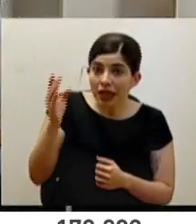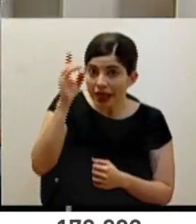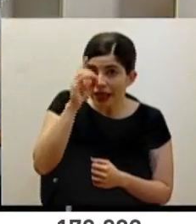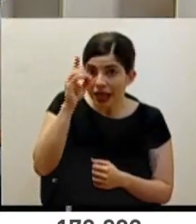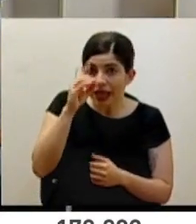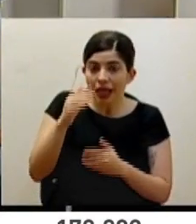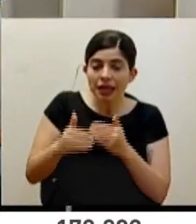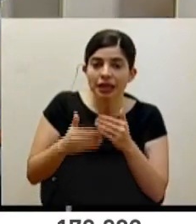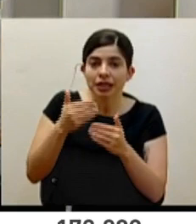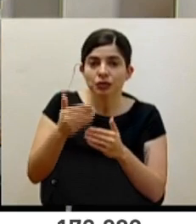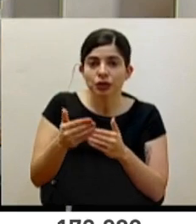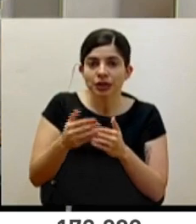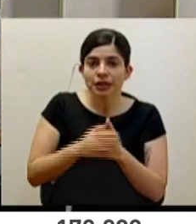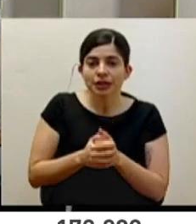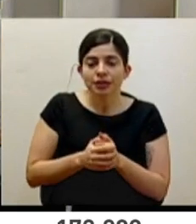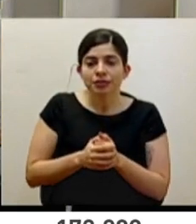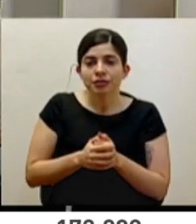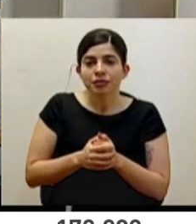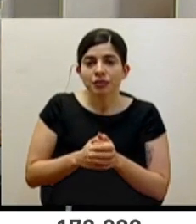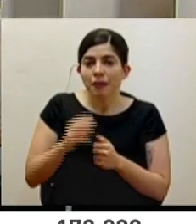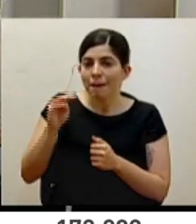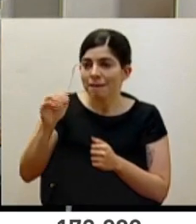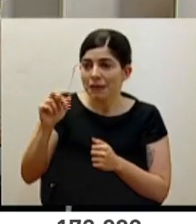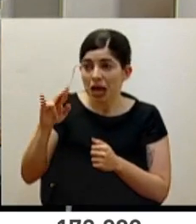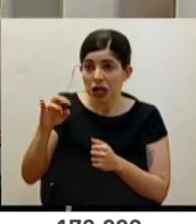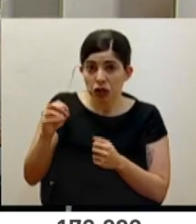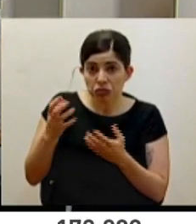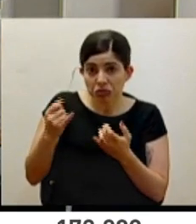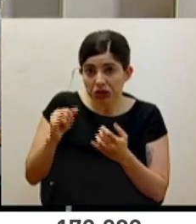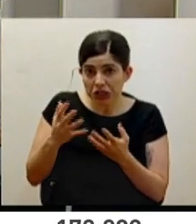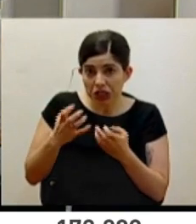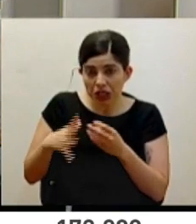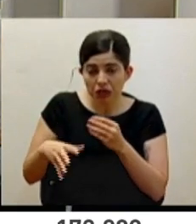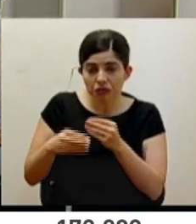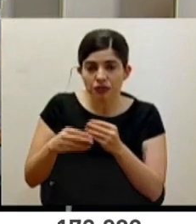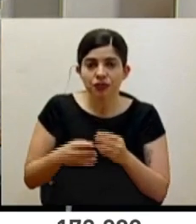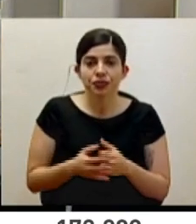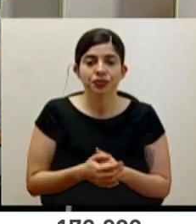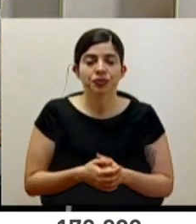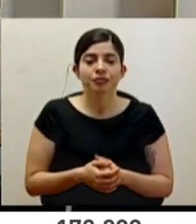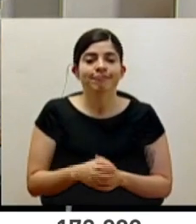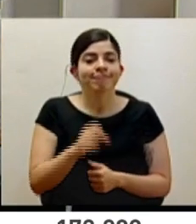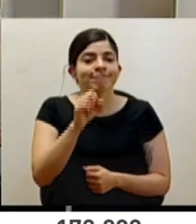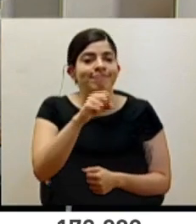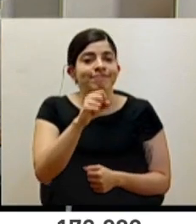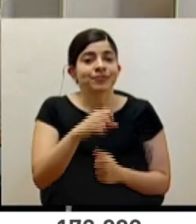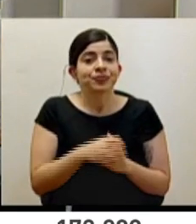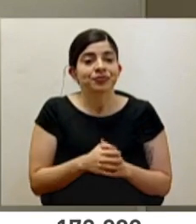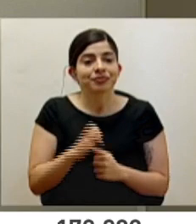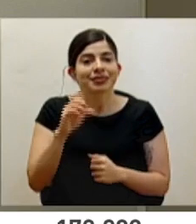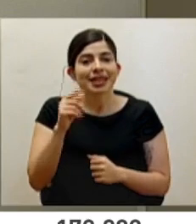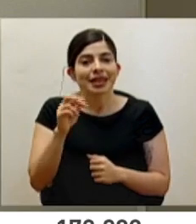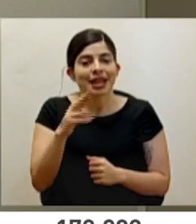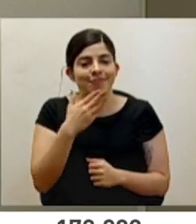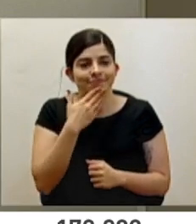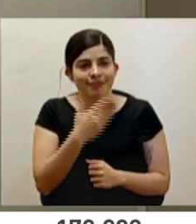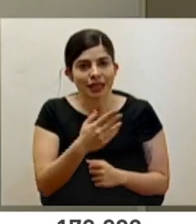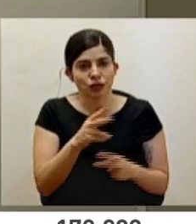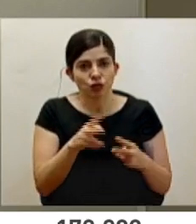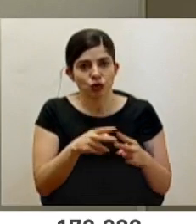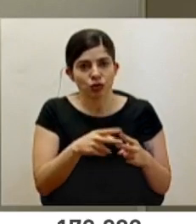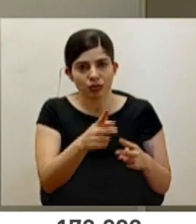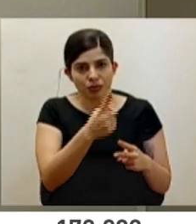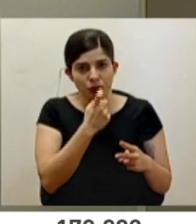y después don Mario podría aportar la respuesta. Sí, con esto, don Edgar, gracias por sus 2